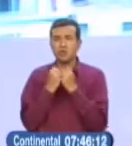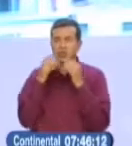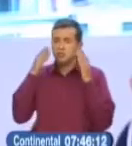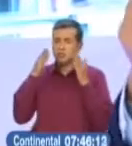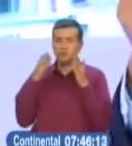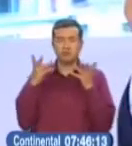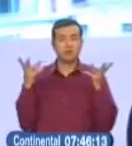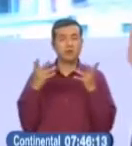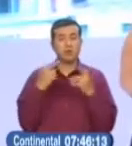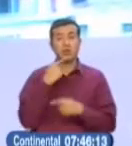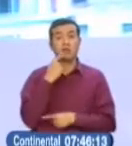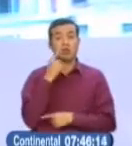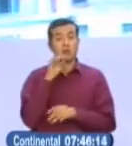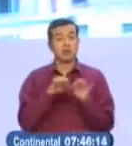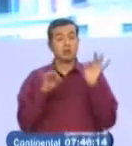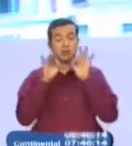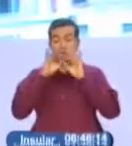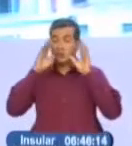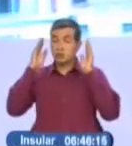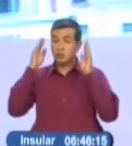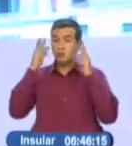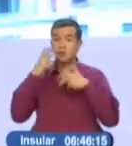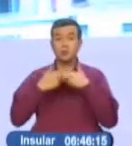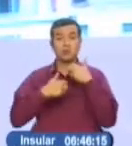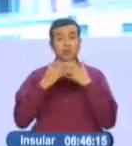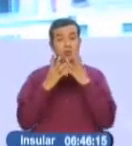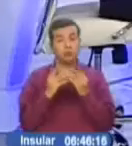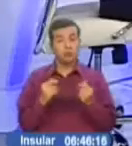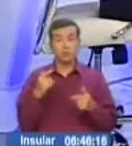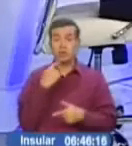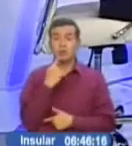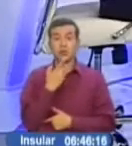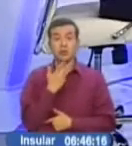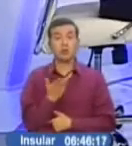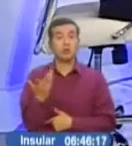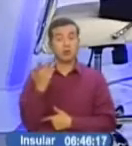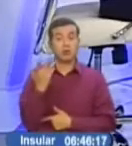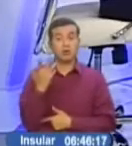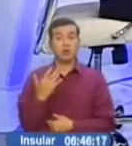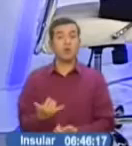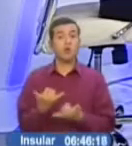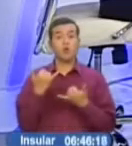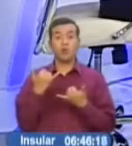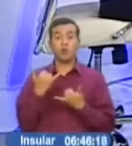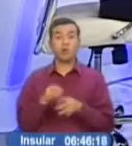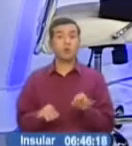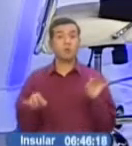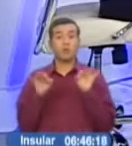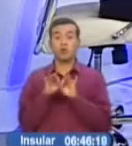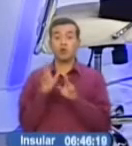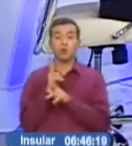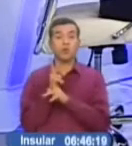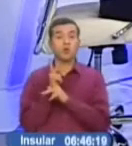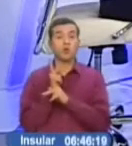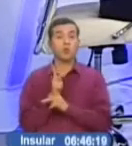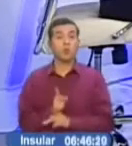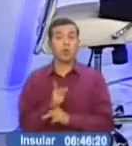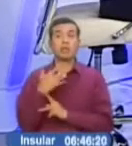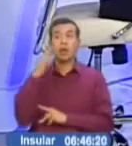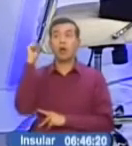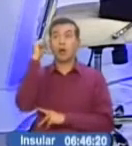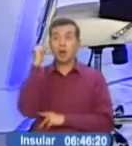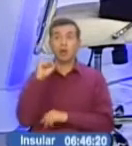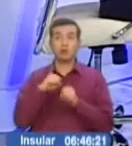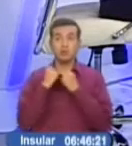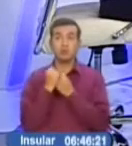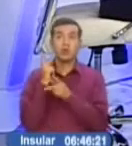Y ella ponía mucha atención a esta problemática diciendo que lo que hay que defender ahora es justamente los enormes logros